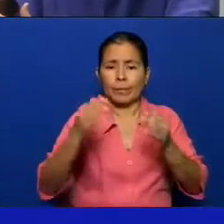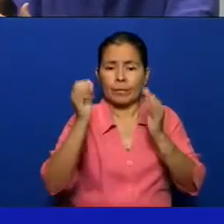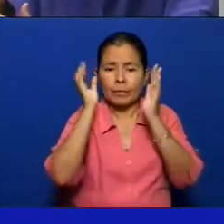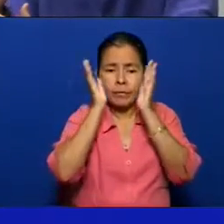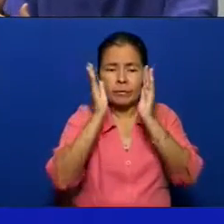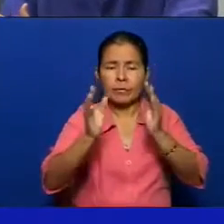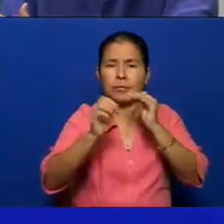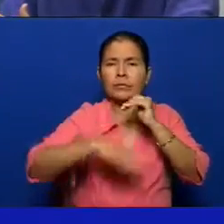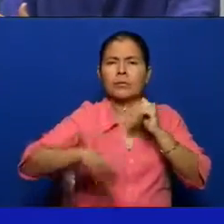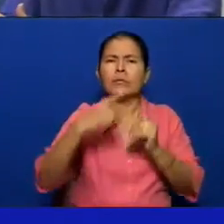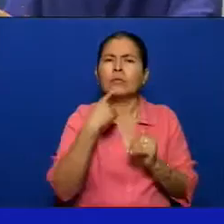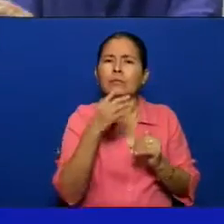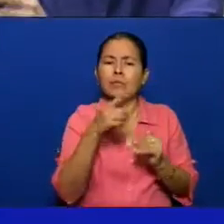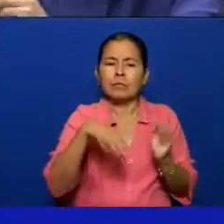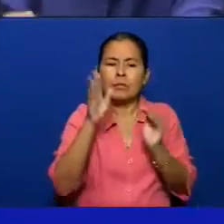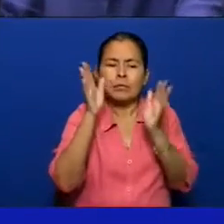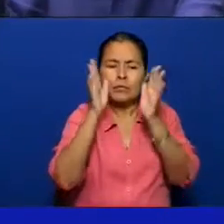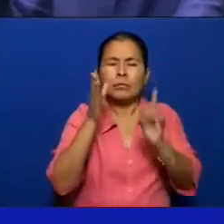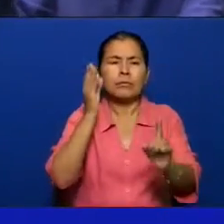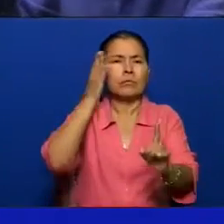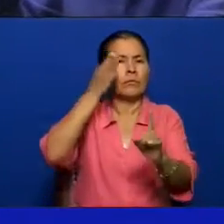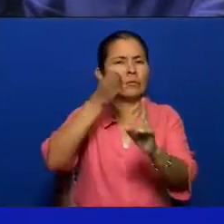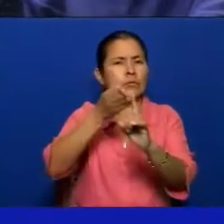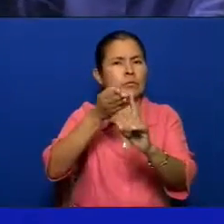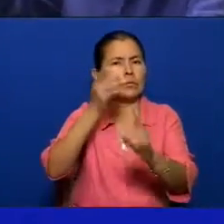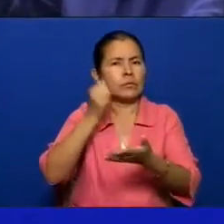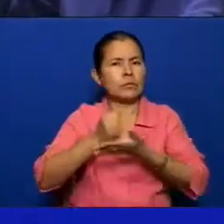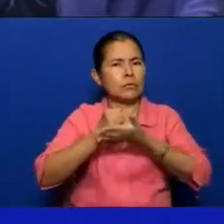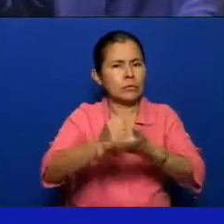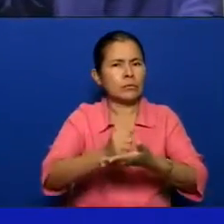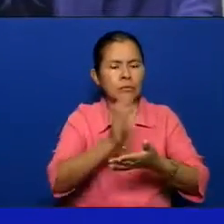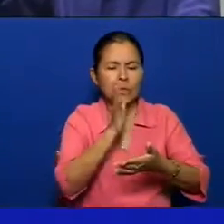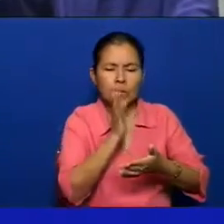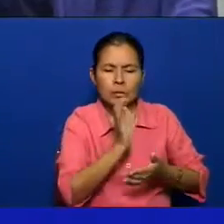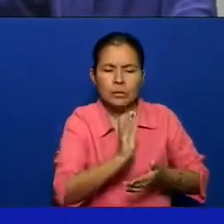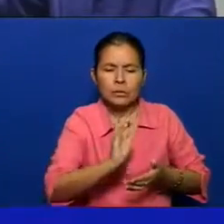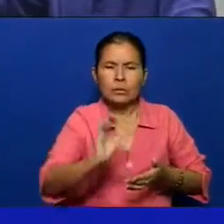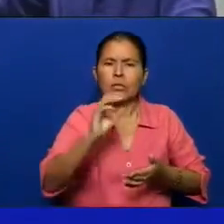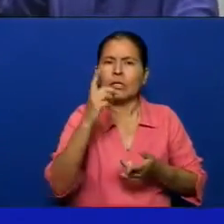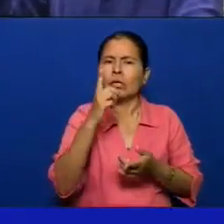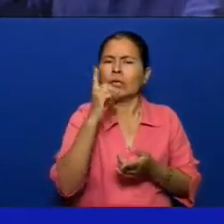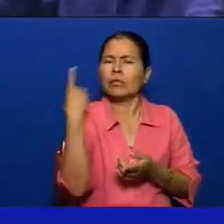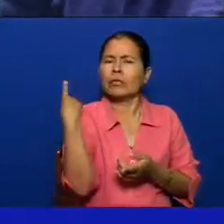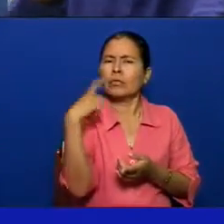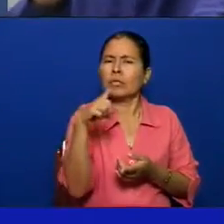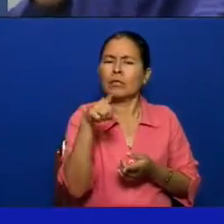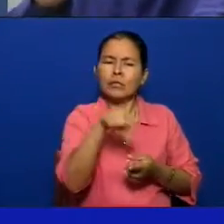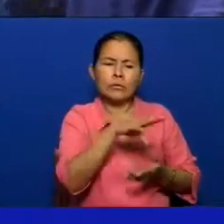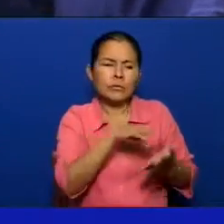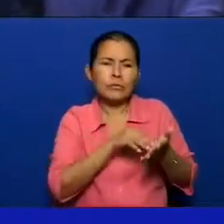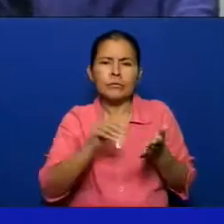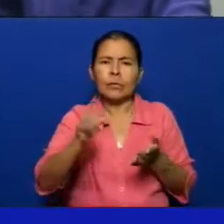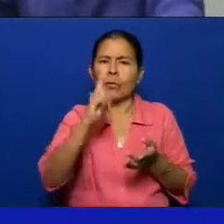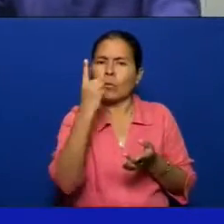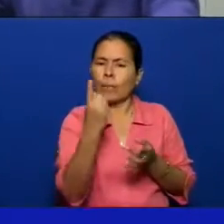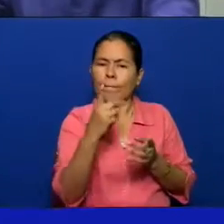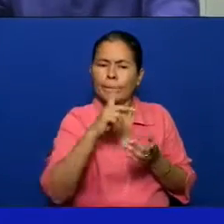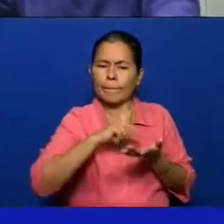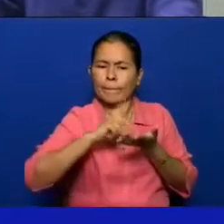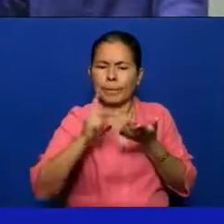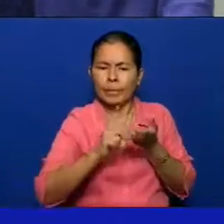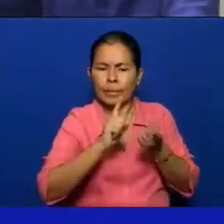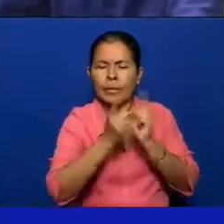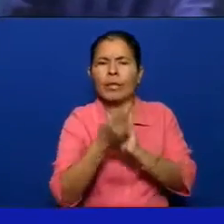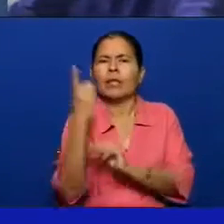dirigidos específicamente a la niñez. Ha traducido cada derecho a un programa social. El derecho a un